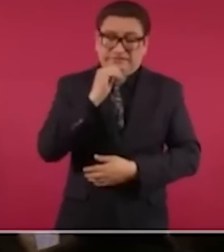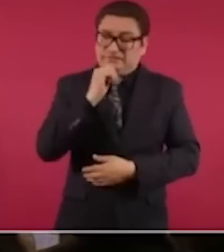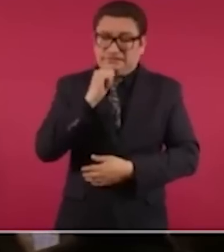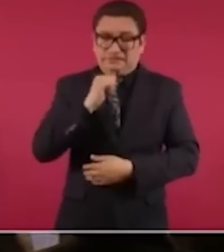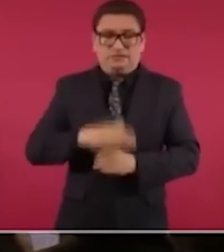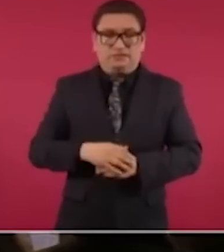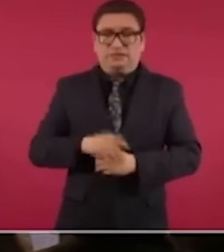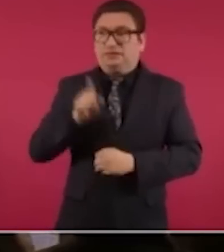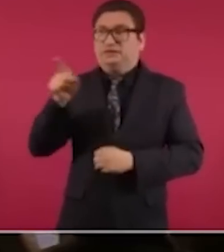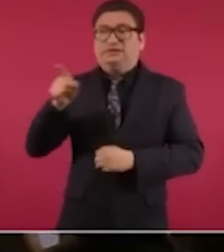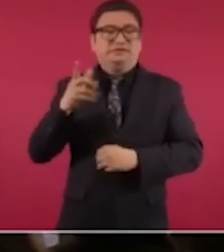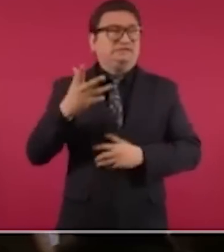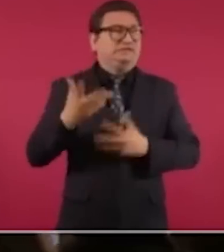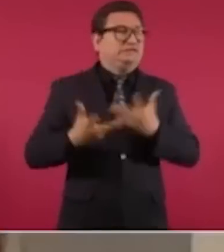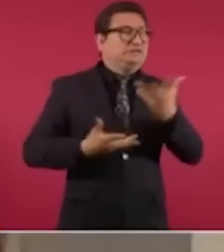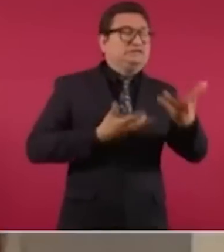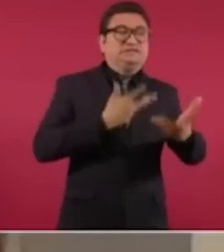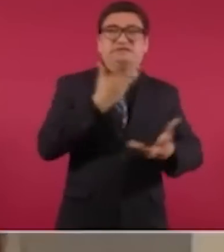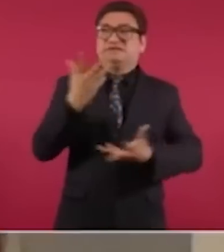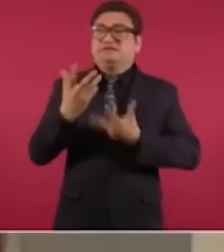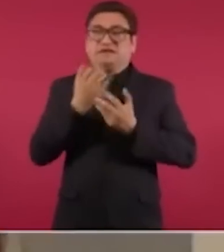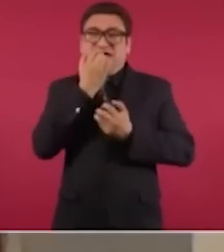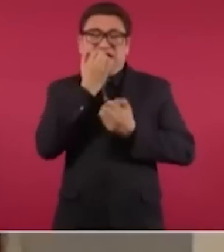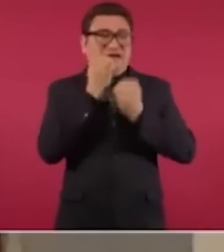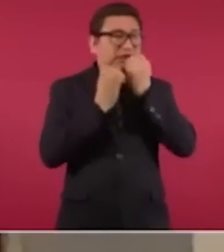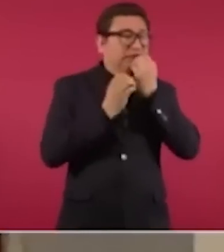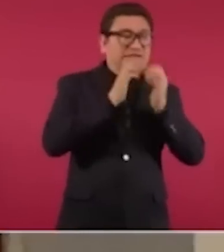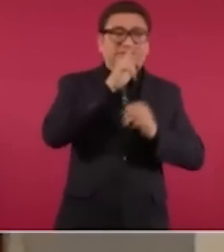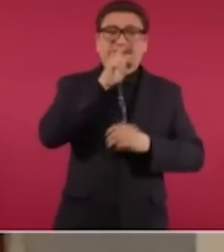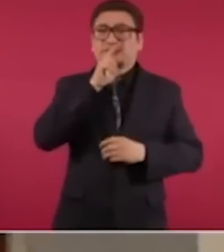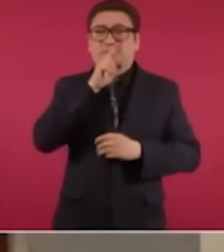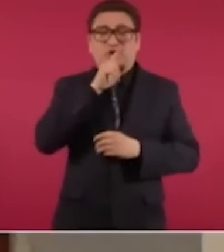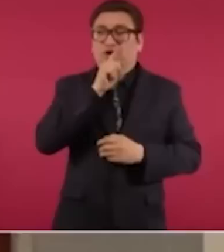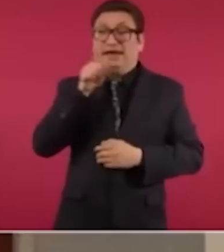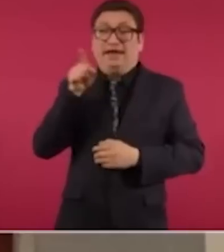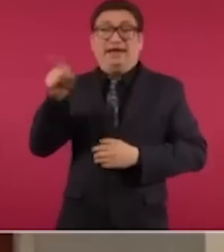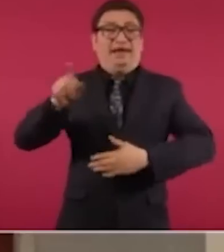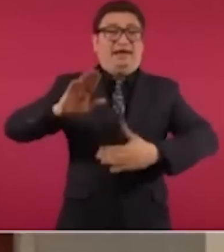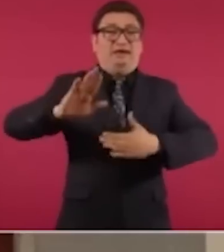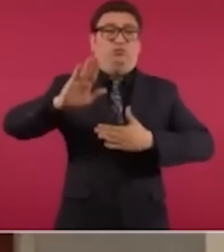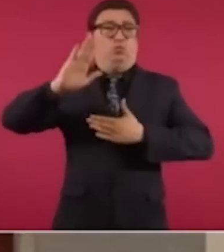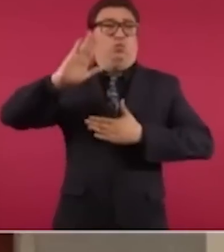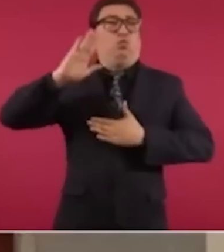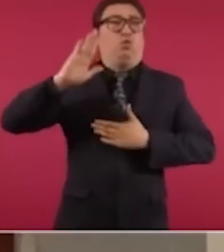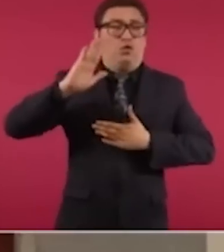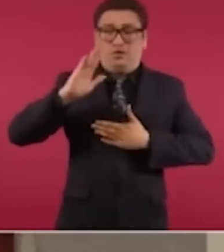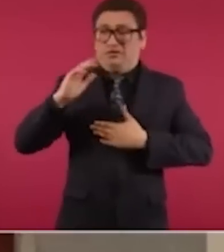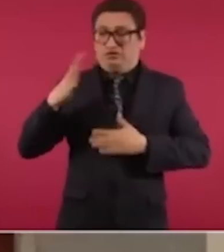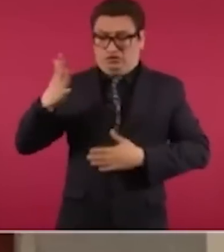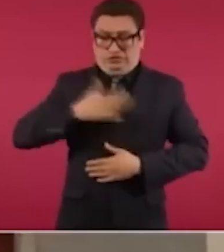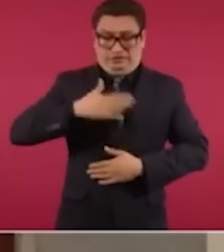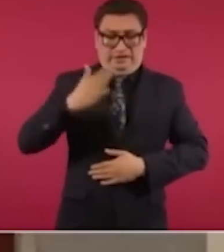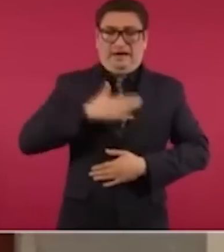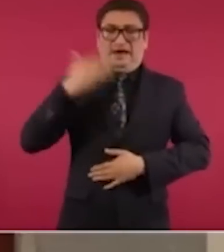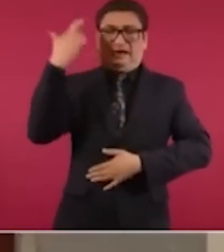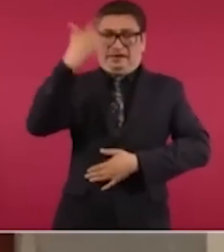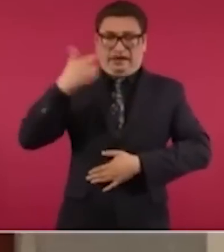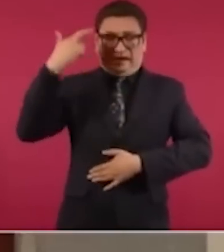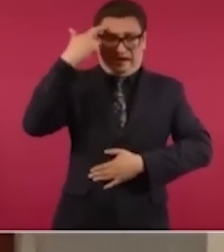tan desesperado estaba el hombre que prometió la mitad de lo que poseía